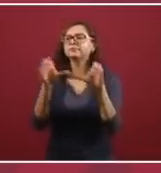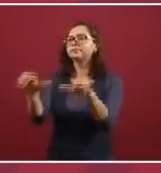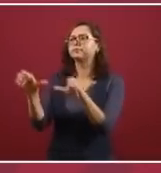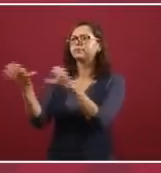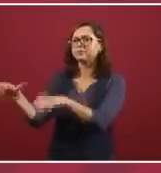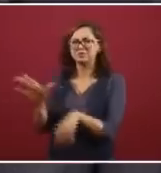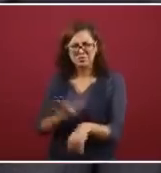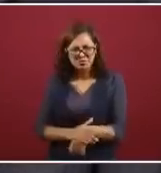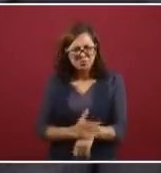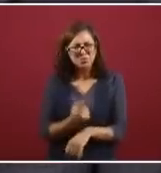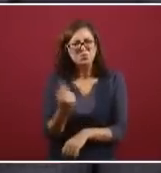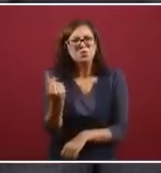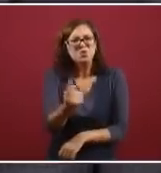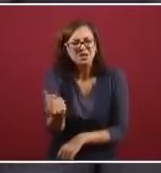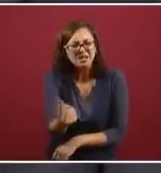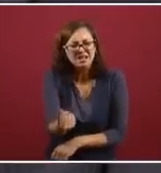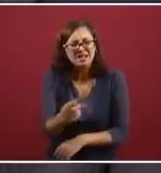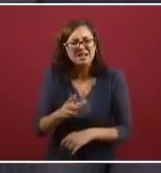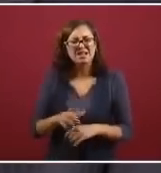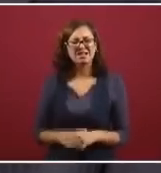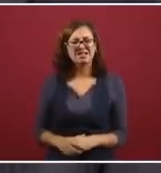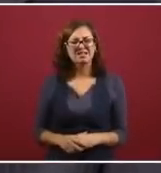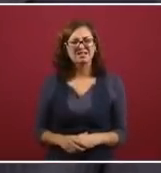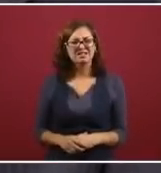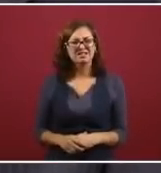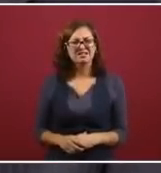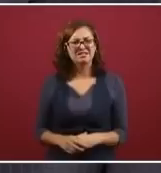En el caso, por ejemplo, de la ropa,